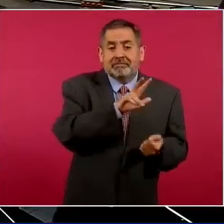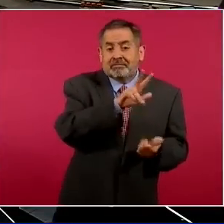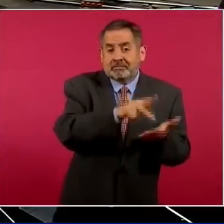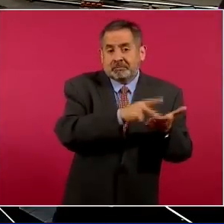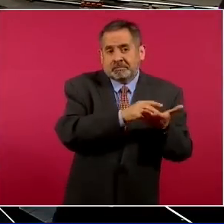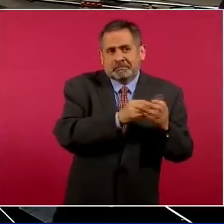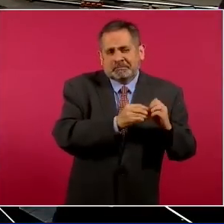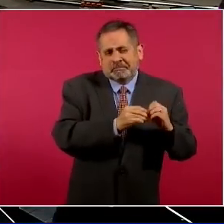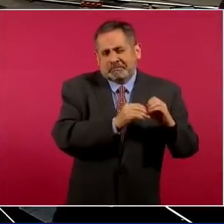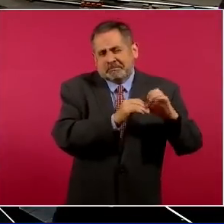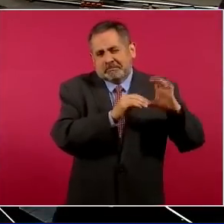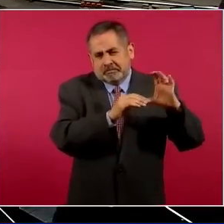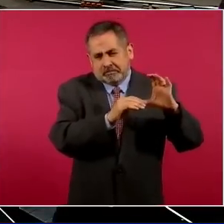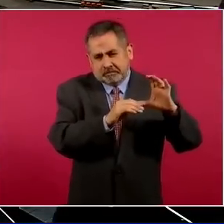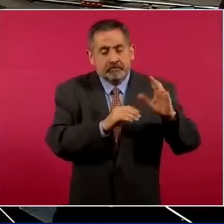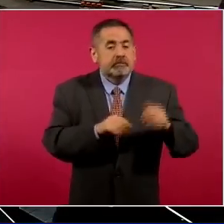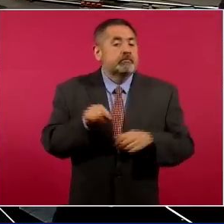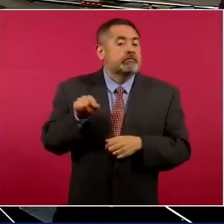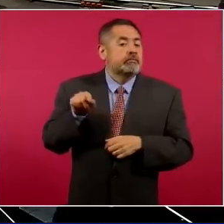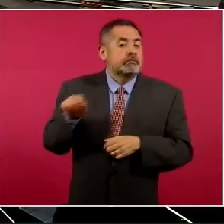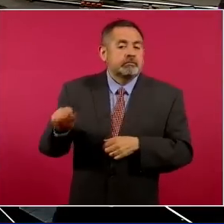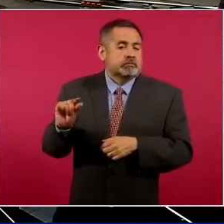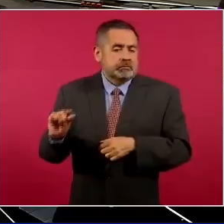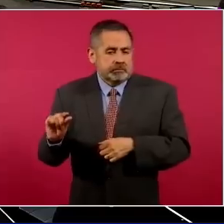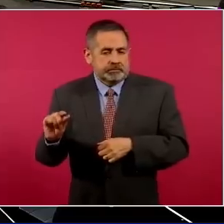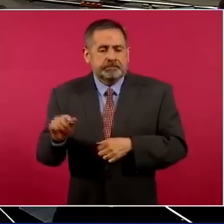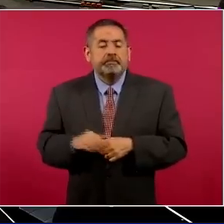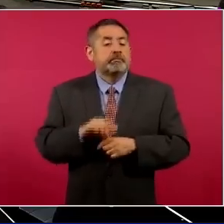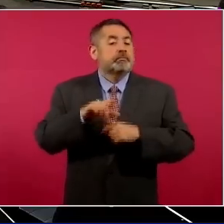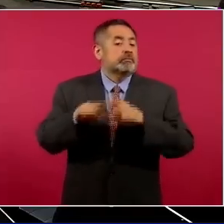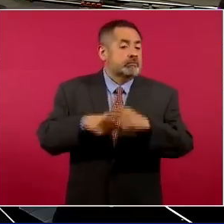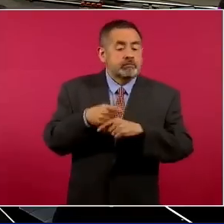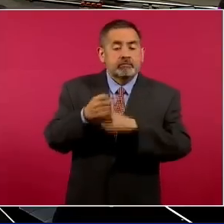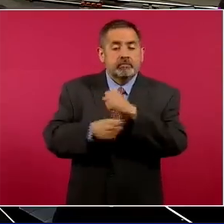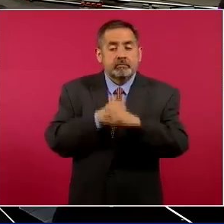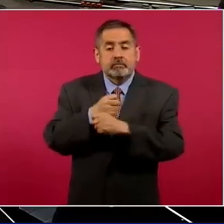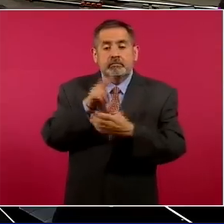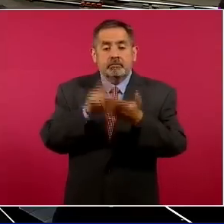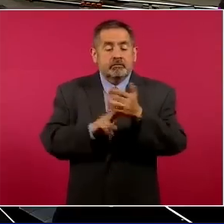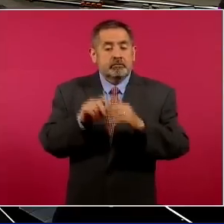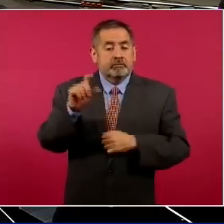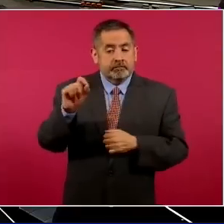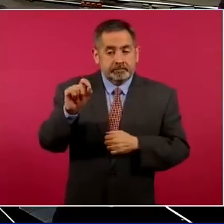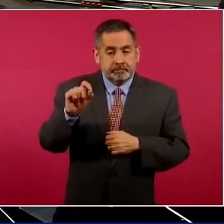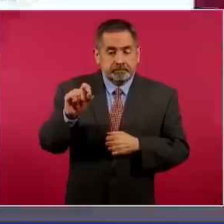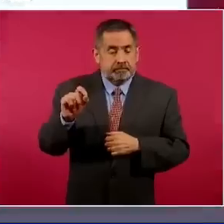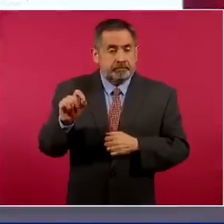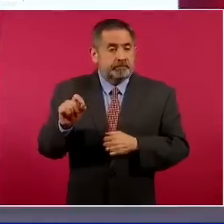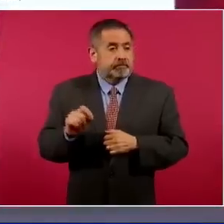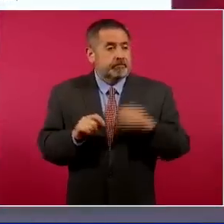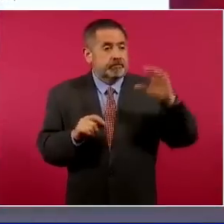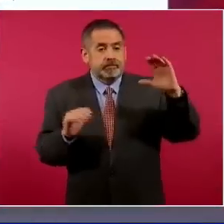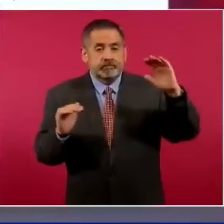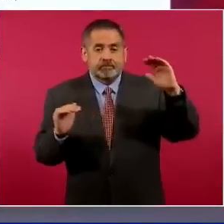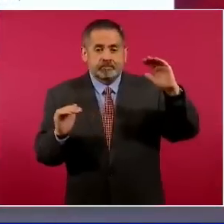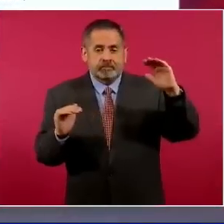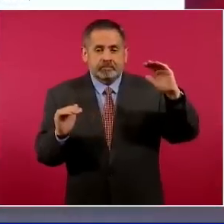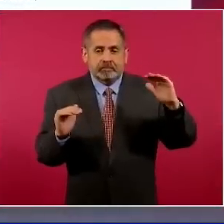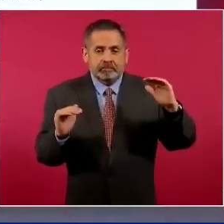pobres. En el 20 la desigualdad se redujo a 16